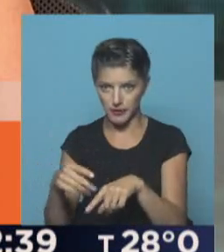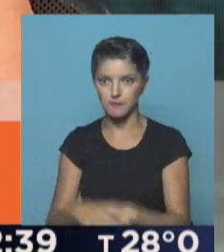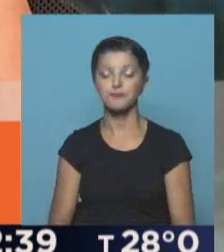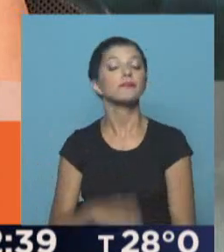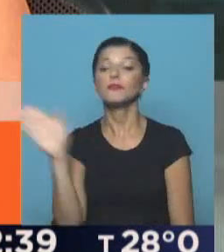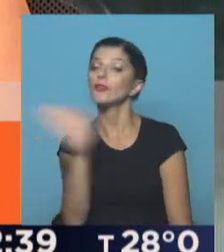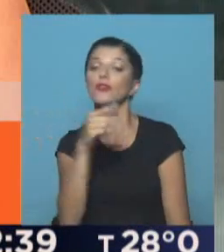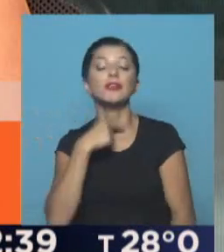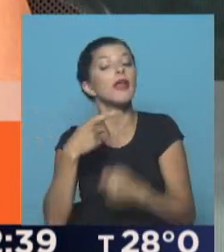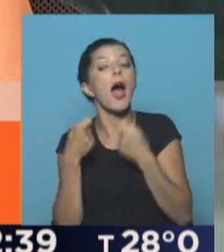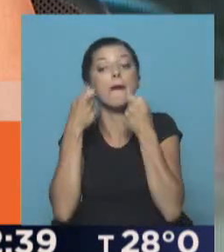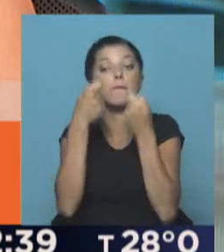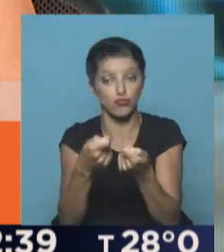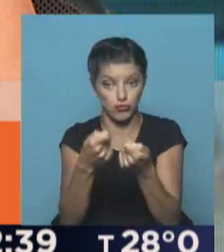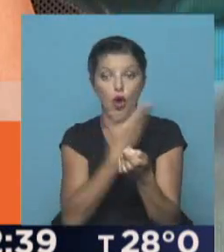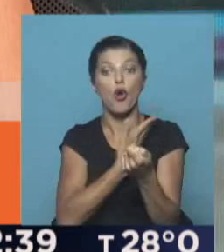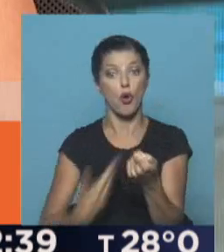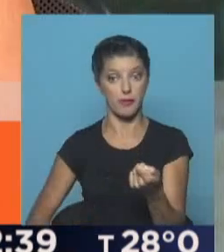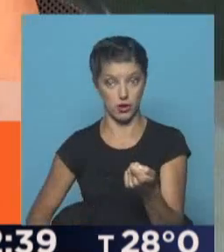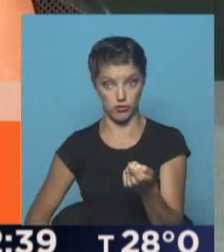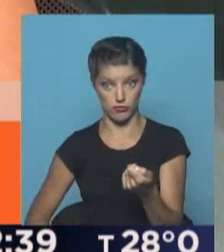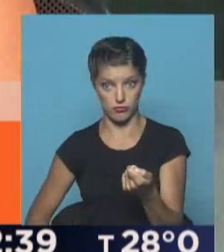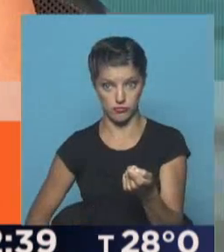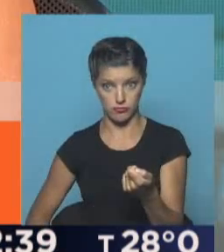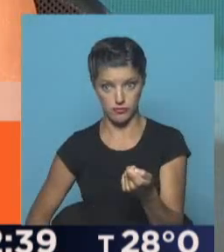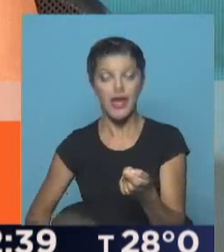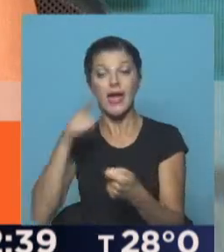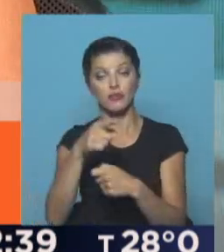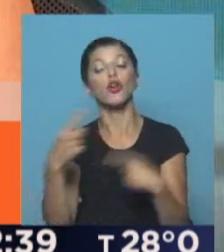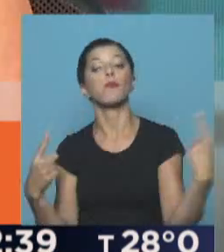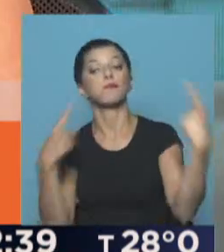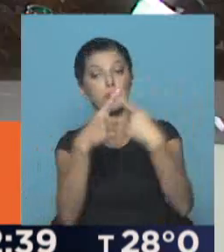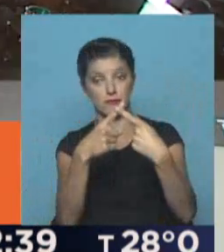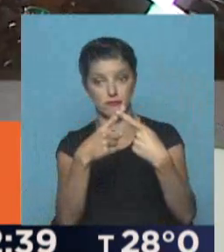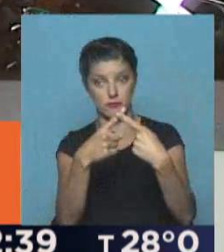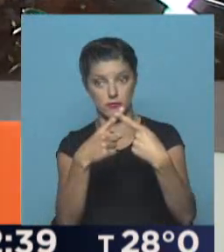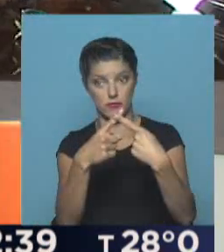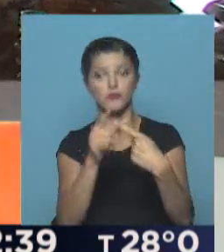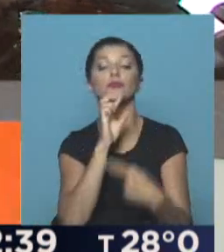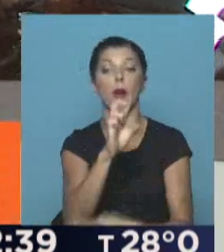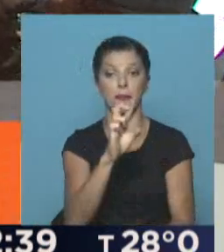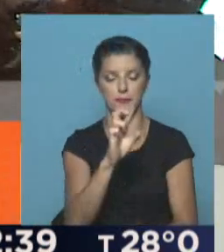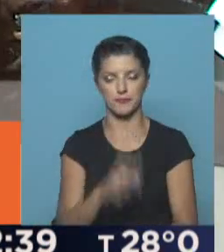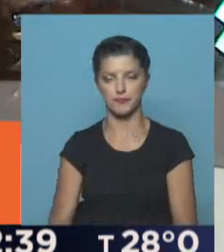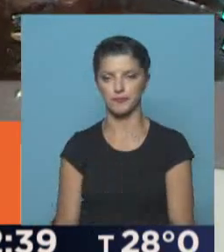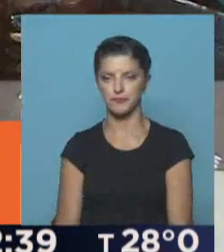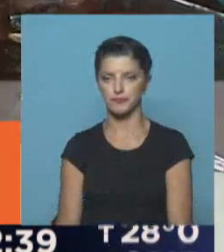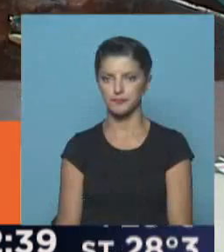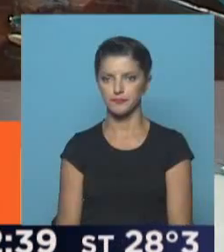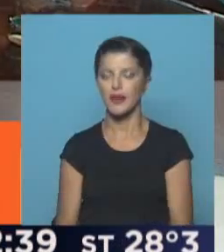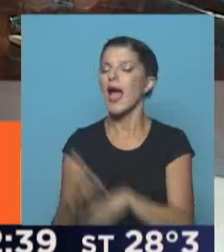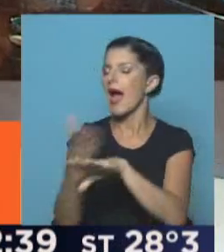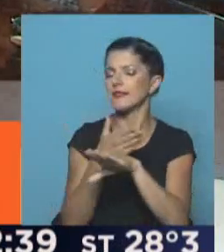al gobierno mexicano en su enfrentamiento, por supuesto, con Donald Trump, ¿no? Antes de pasar a